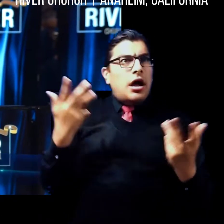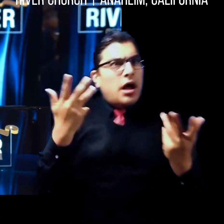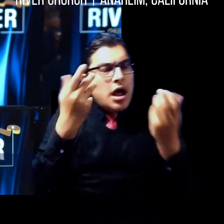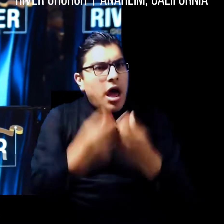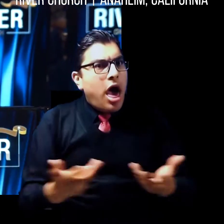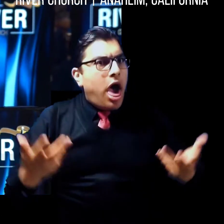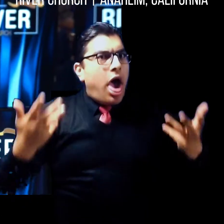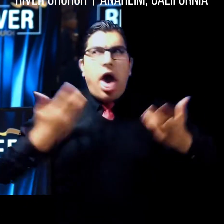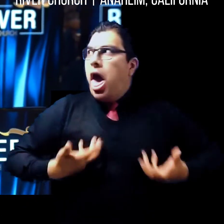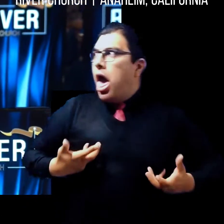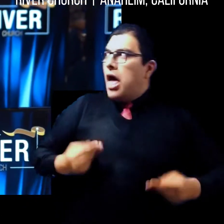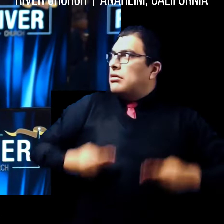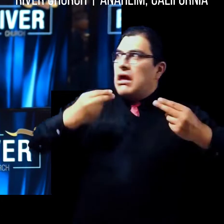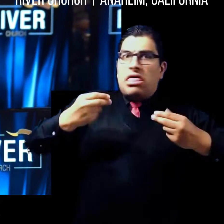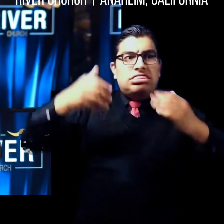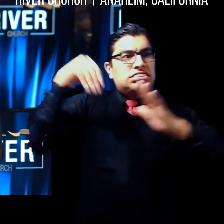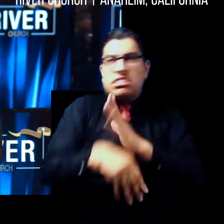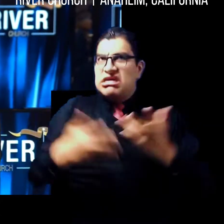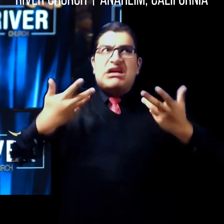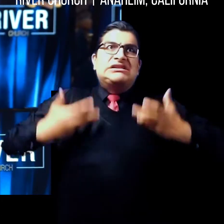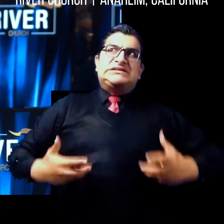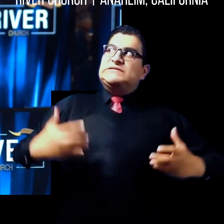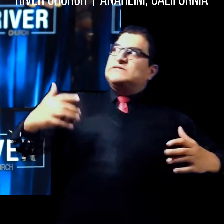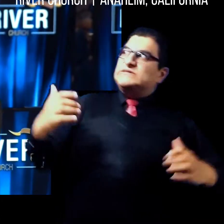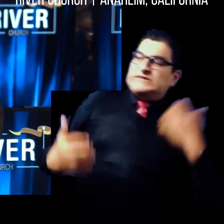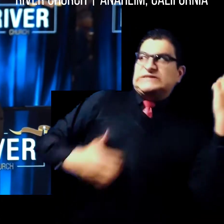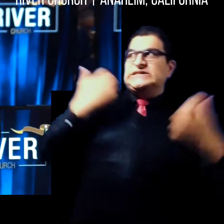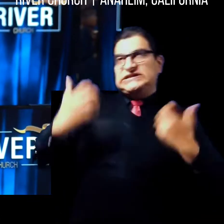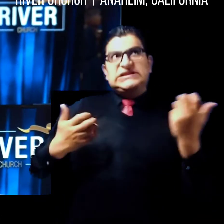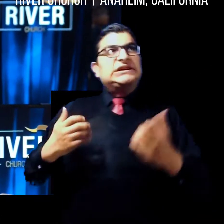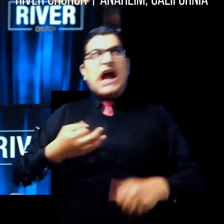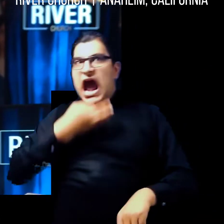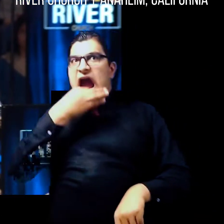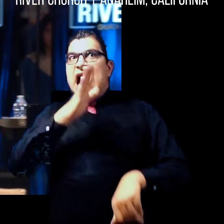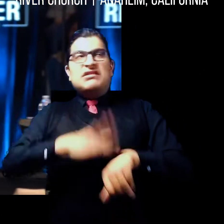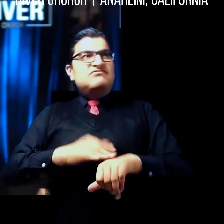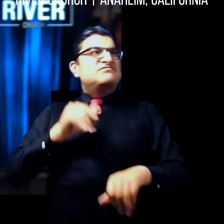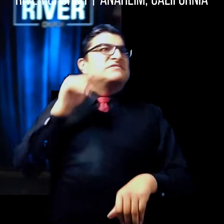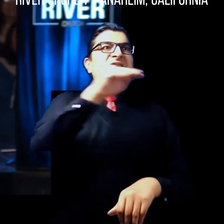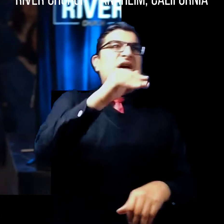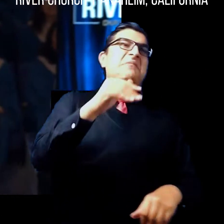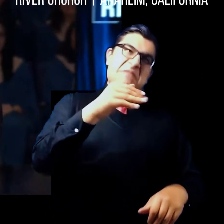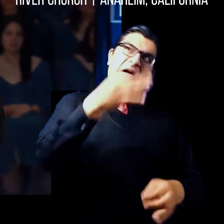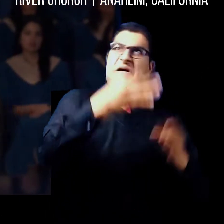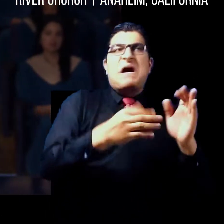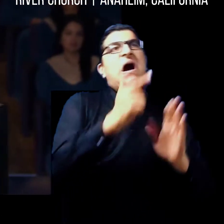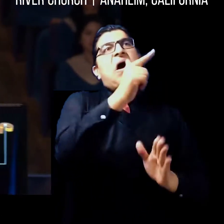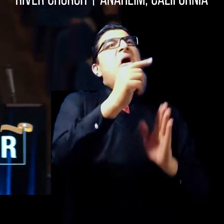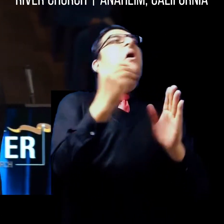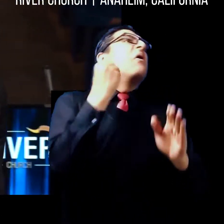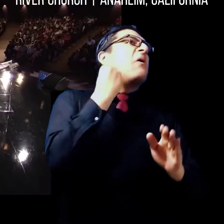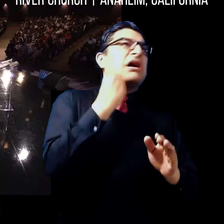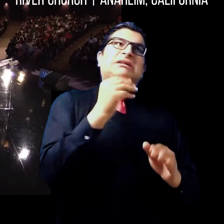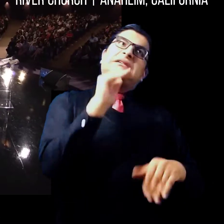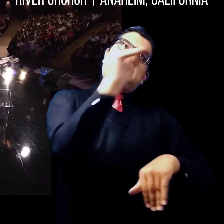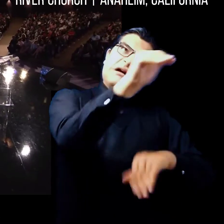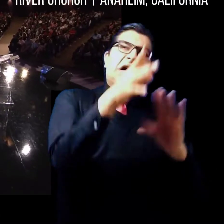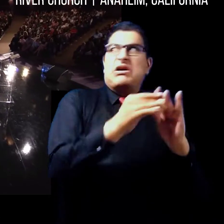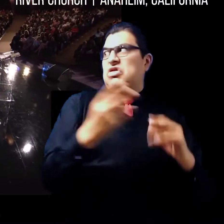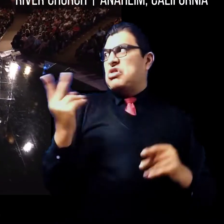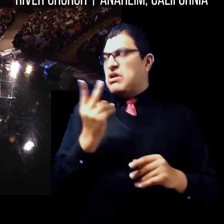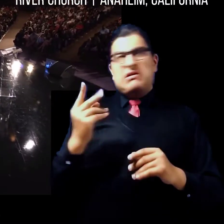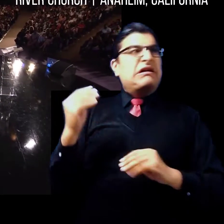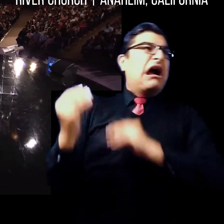el negocio. Cuando les arruinó el negocio, lo fueron a denunciar a los magistrados. Estos dos están alborotando la